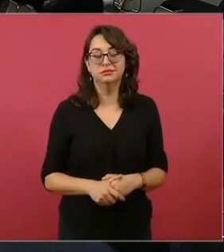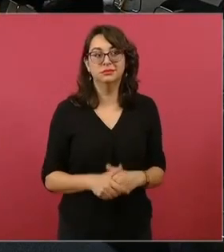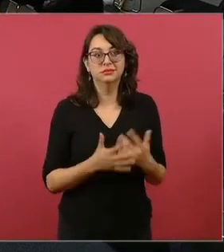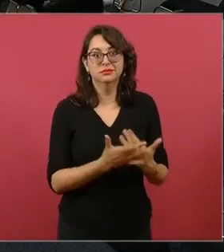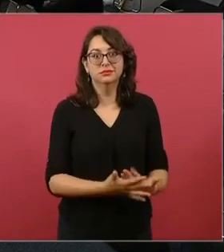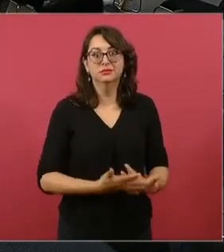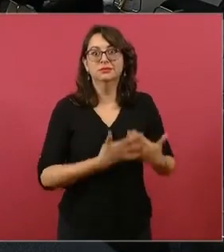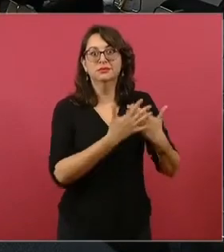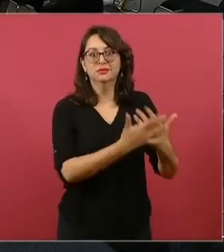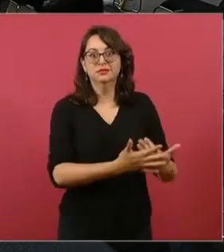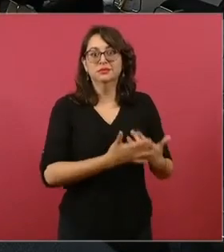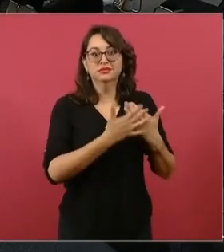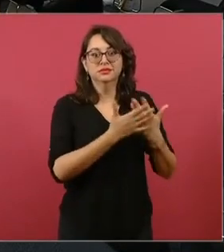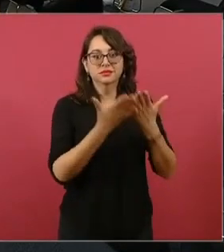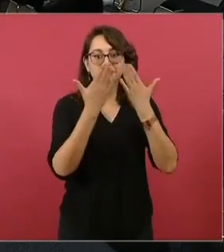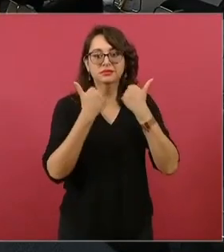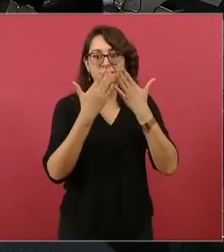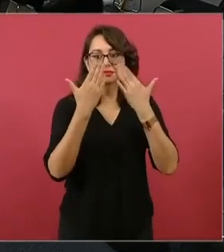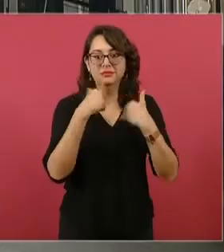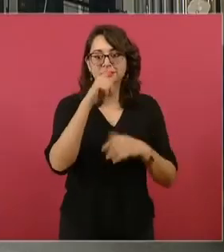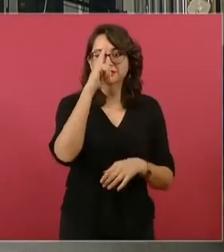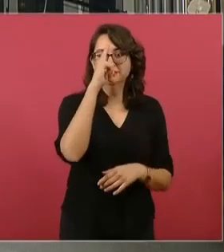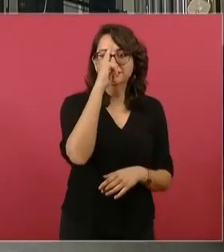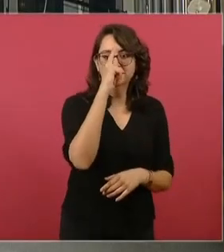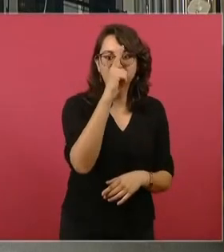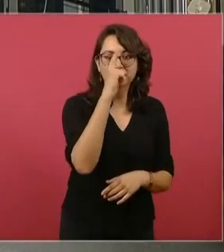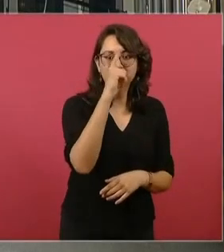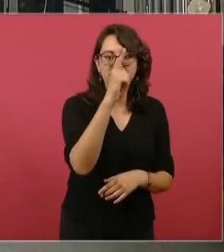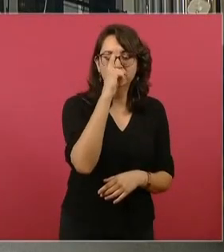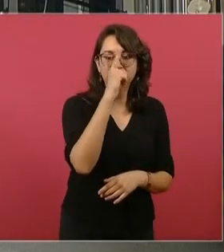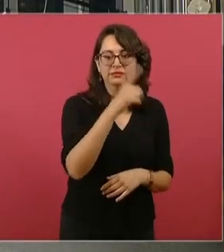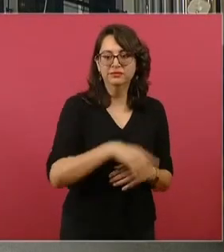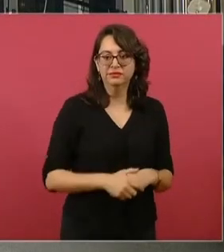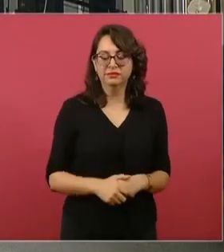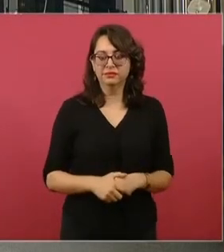que no lo estamos llamando